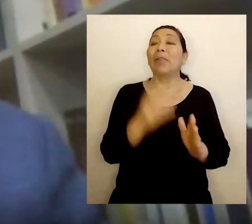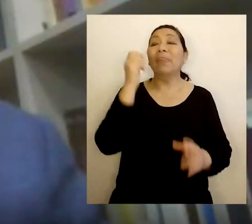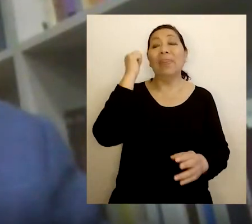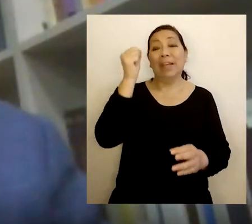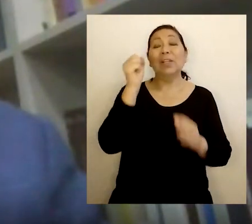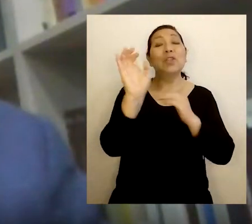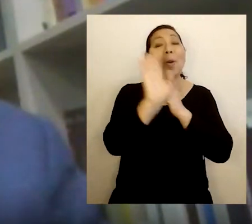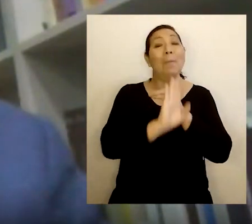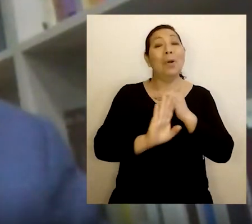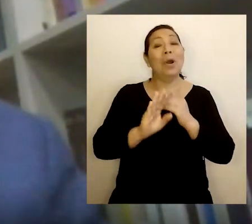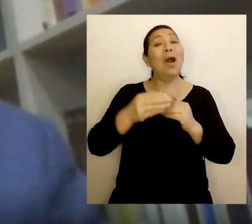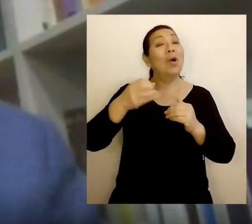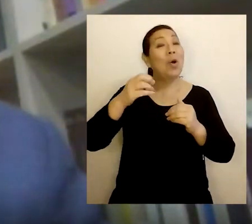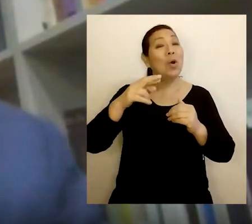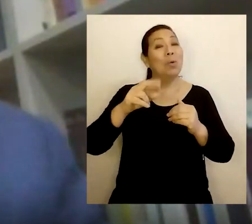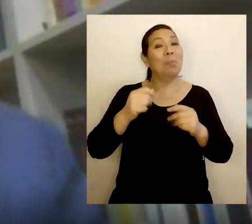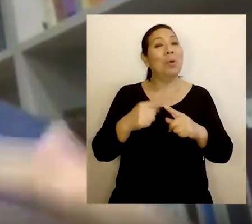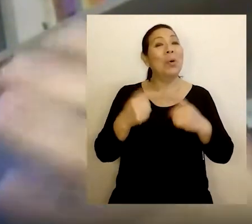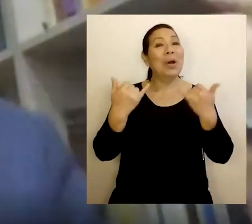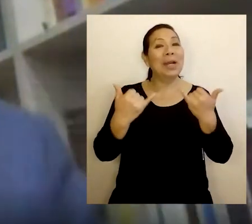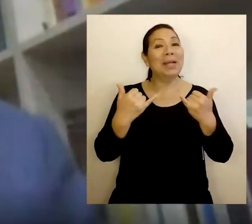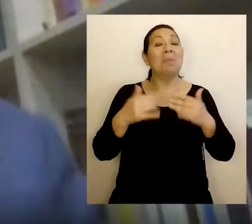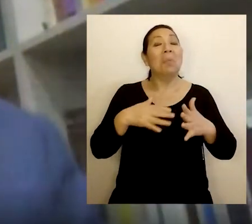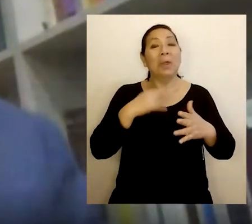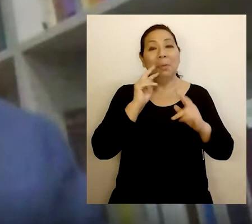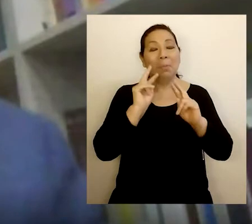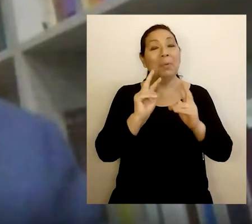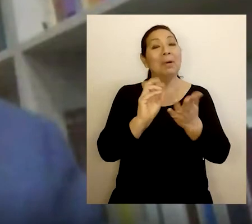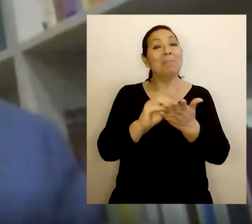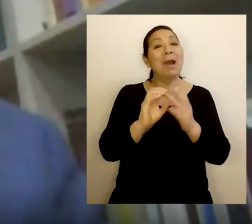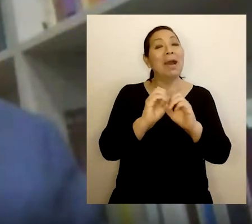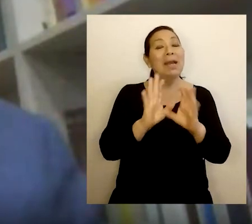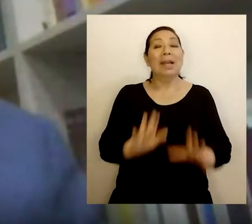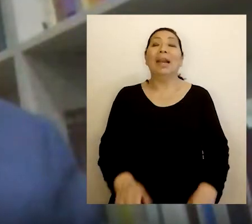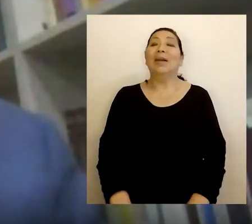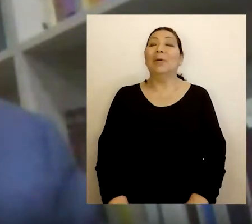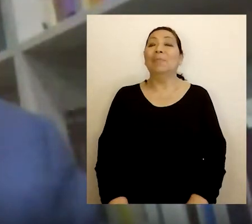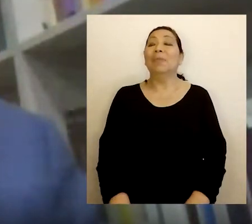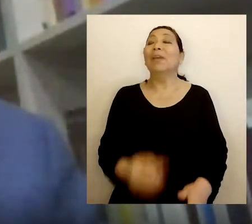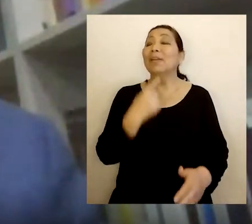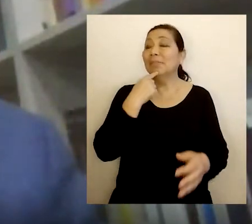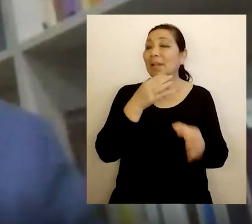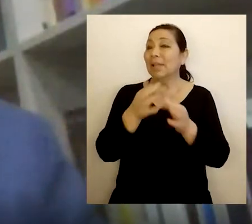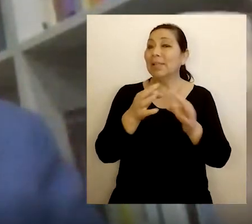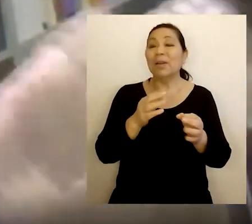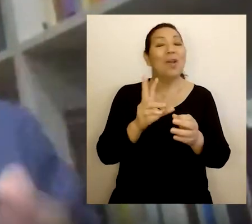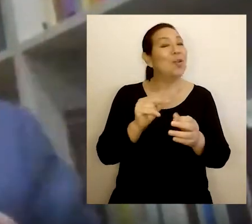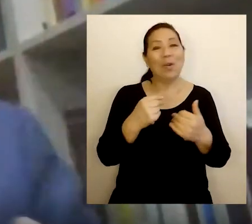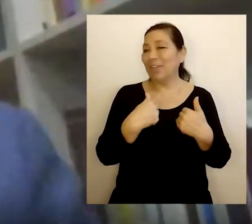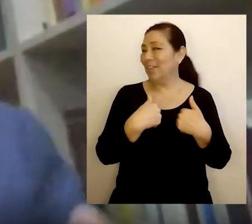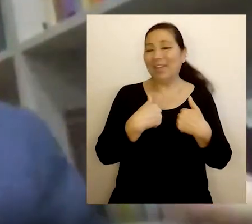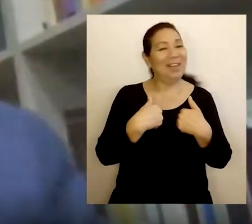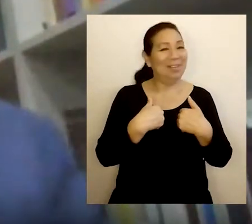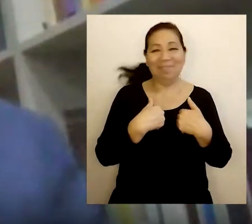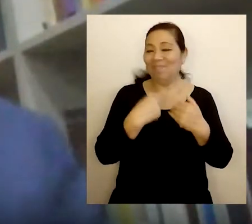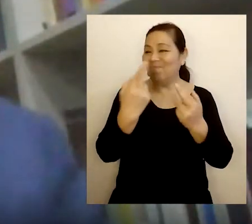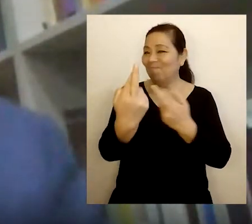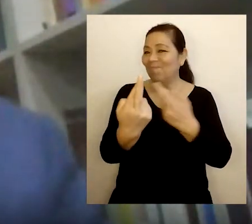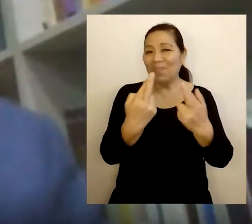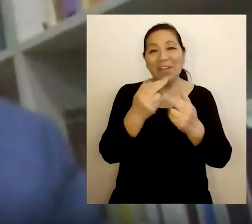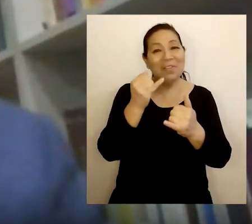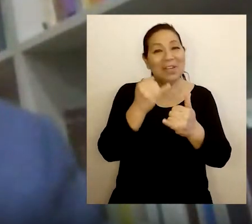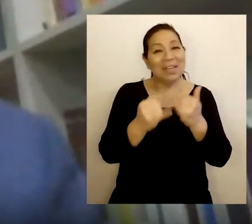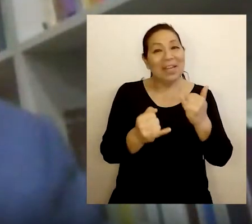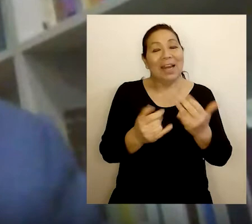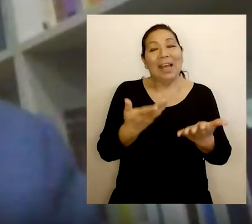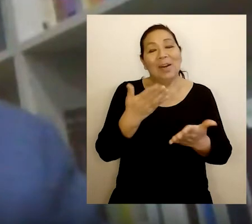son protegidos por el habeas corpus. Y acá podemos ver claramente que la situación que se está describiendo no guarda relación con la finalidad